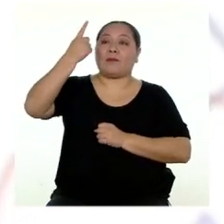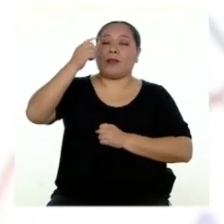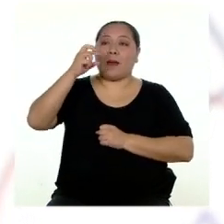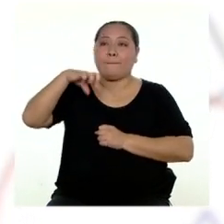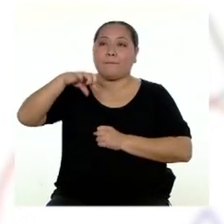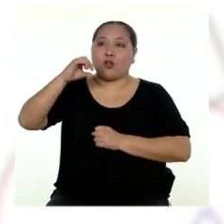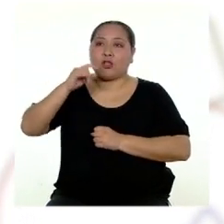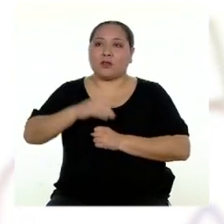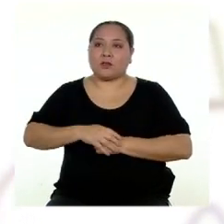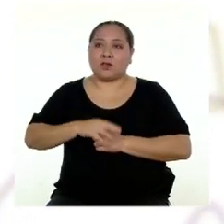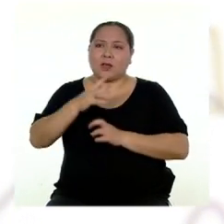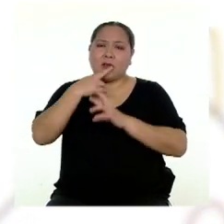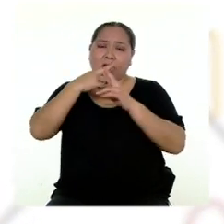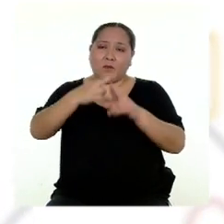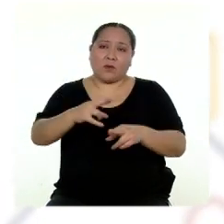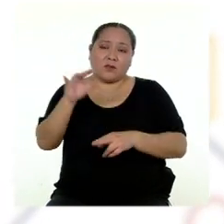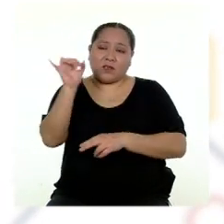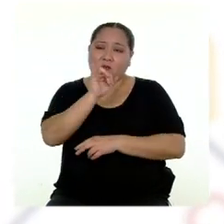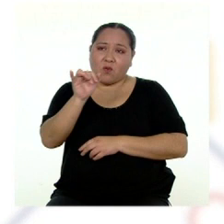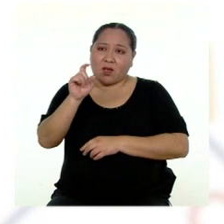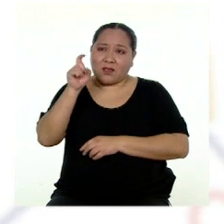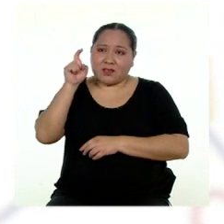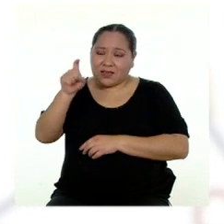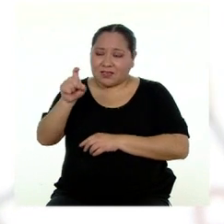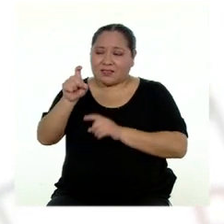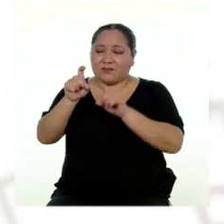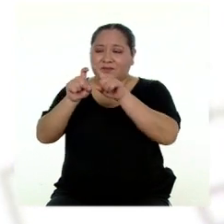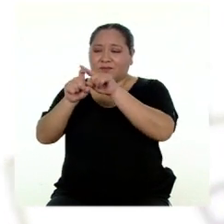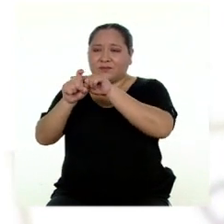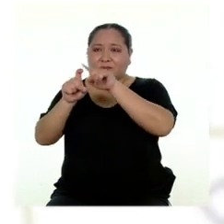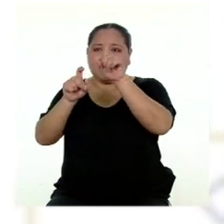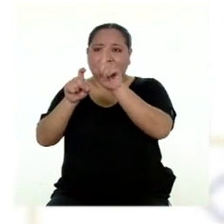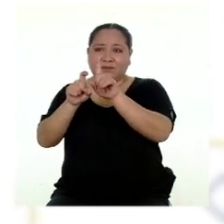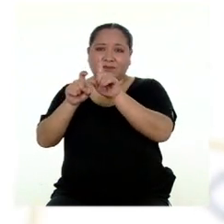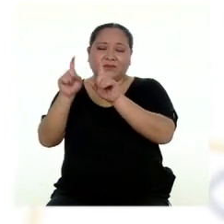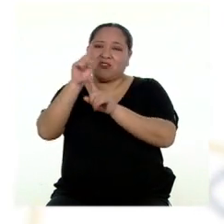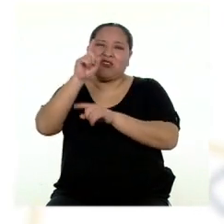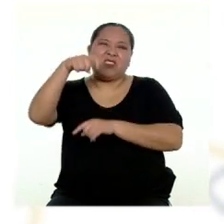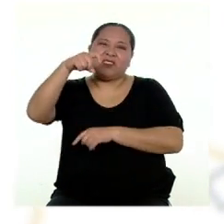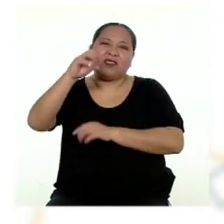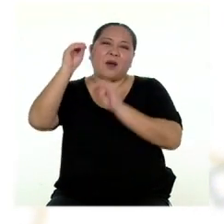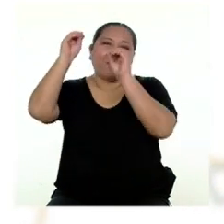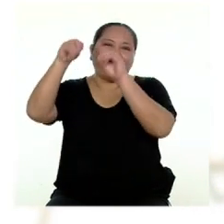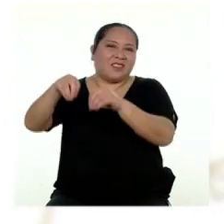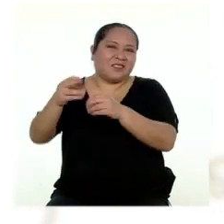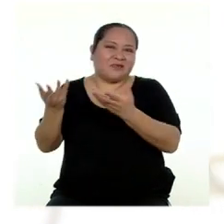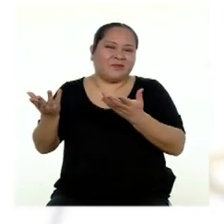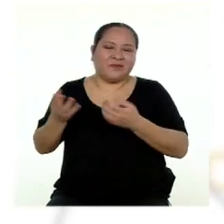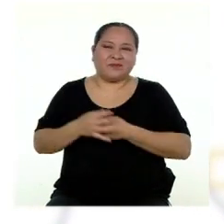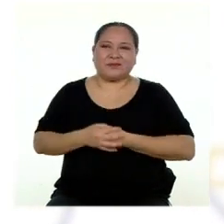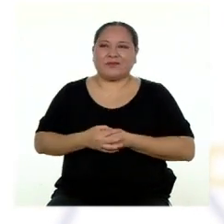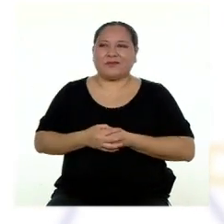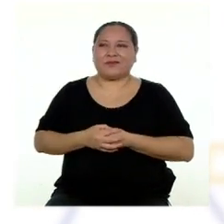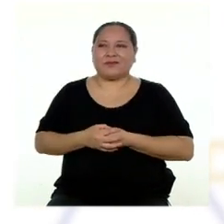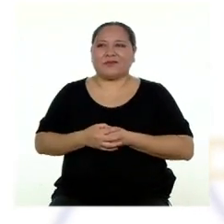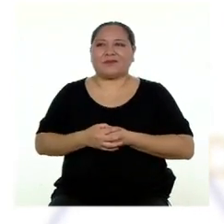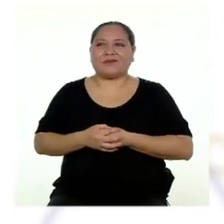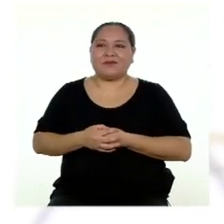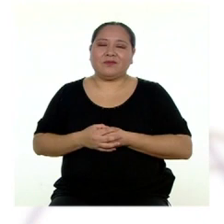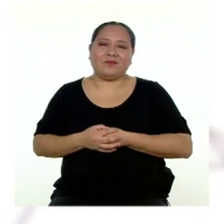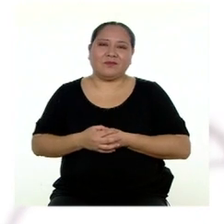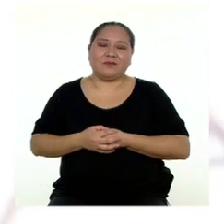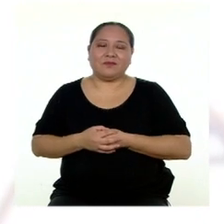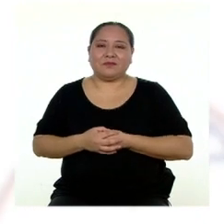cualquier número, el resultado sería ese mismo número. Así que es innecesario remarcarlo dentro de nuestras ecuaciones